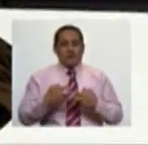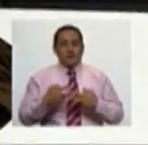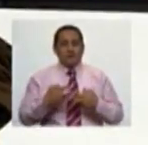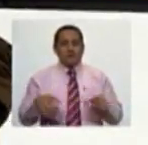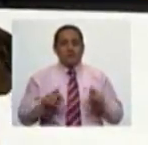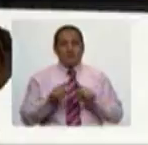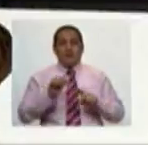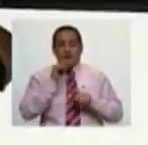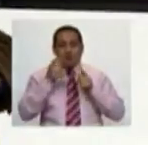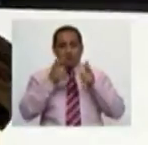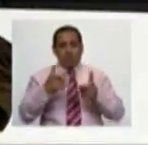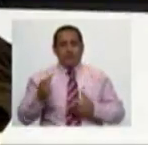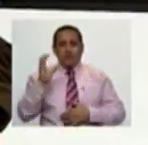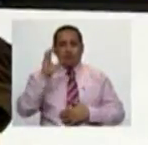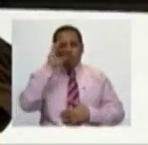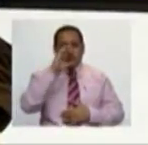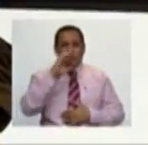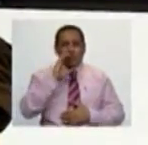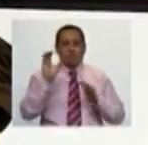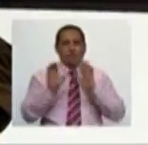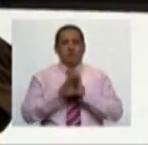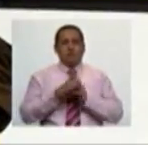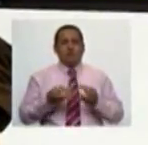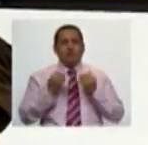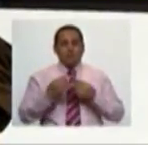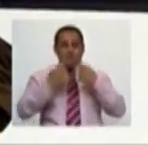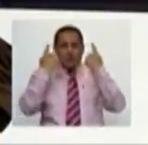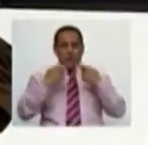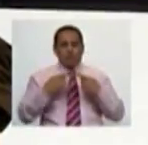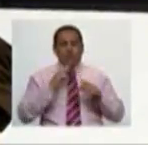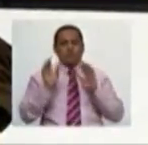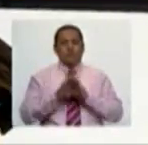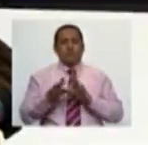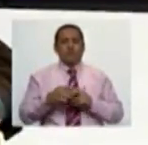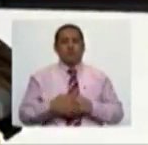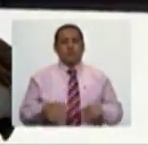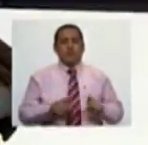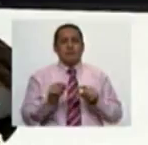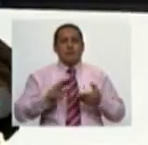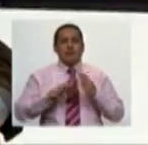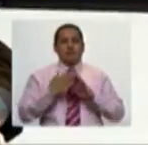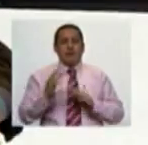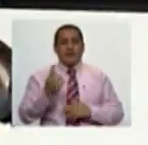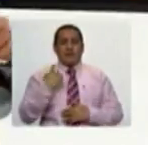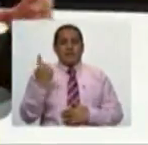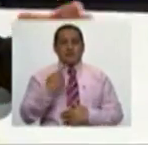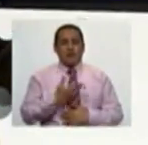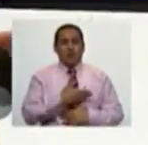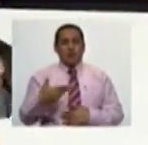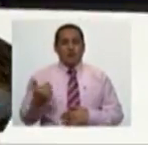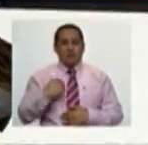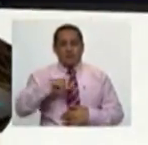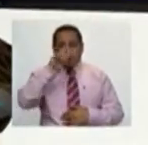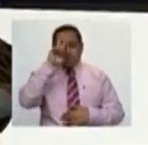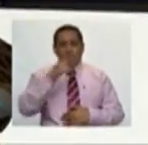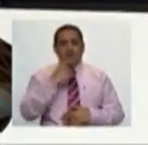Ajá. ¿no? La seguridad es lo que buscamos Claro. como estrategia, y desde la sociedad, no solo desde el